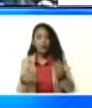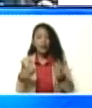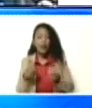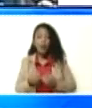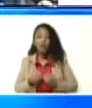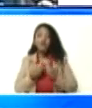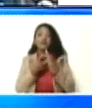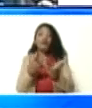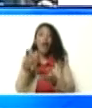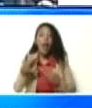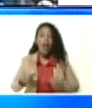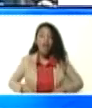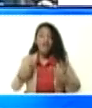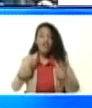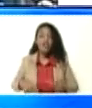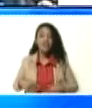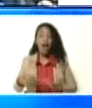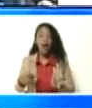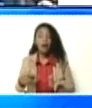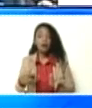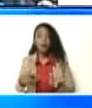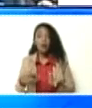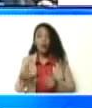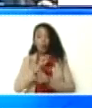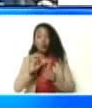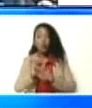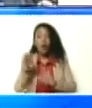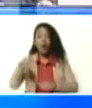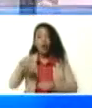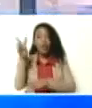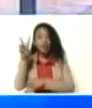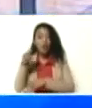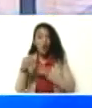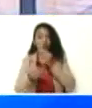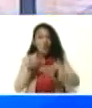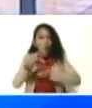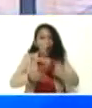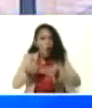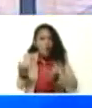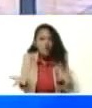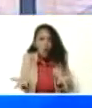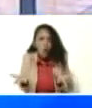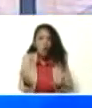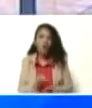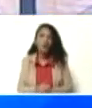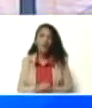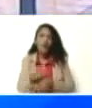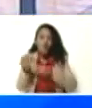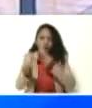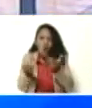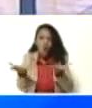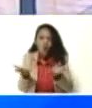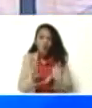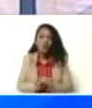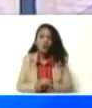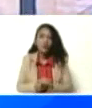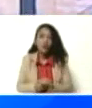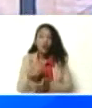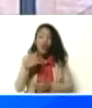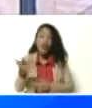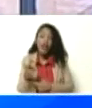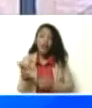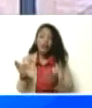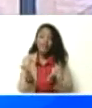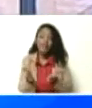la vida espiritual y cultural de Venezuela. ¿Cómo hacerlo? ¿Cómo hacerlo? Diría mi gran amigo